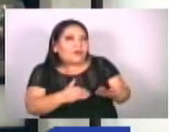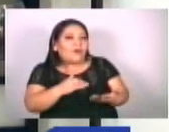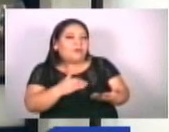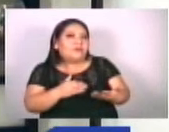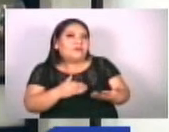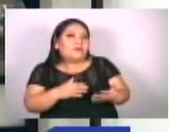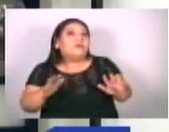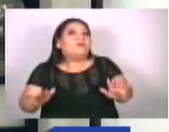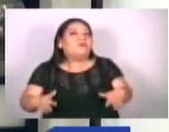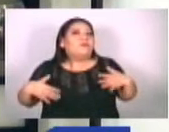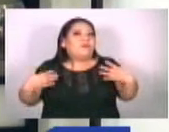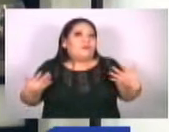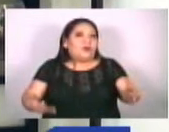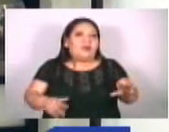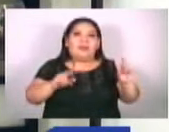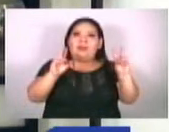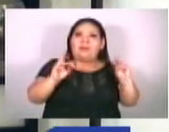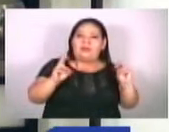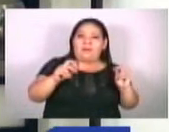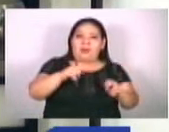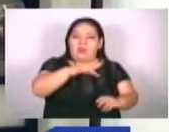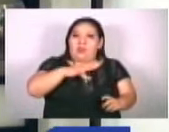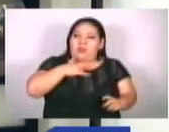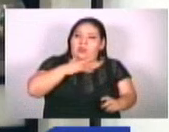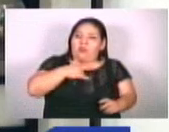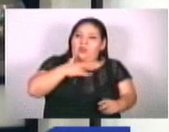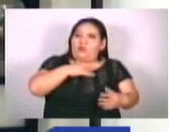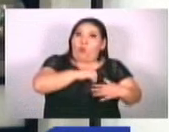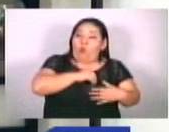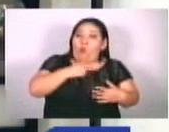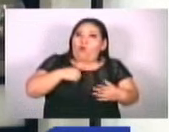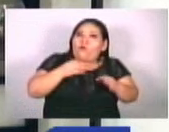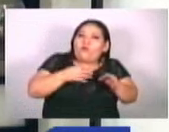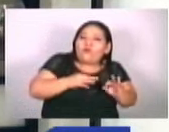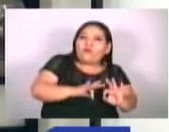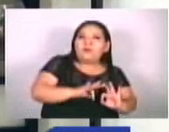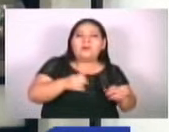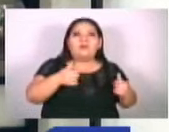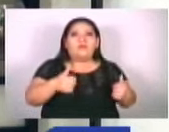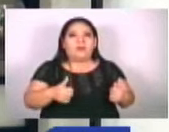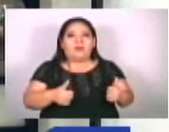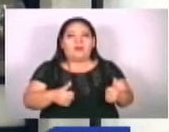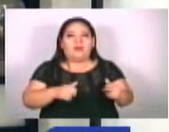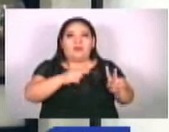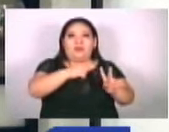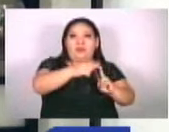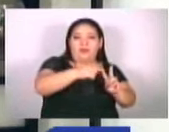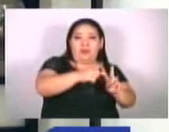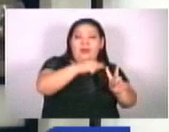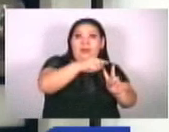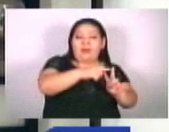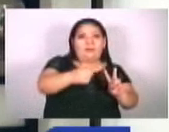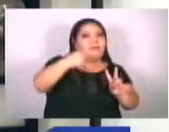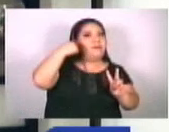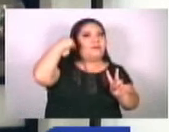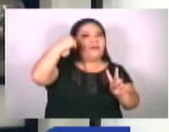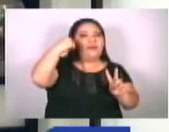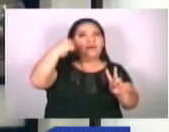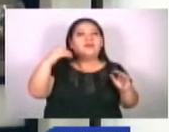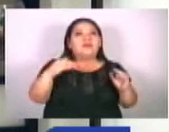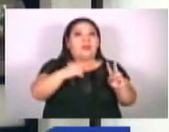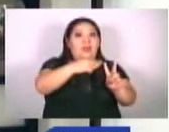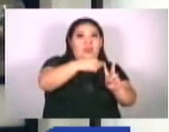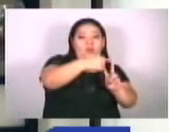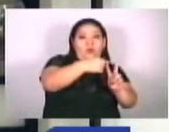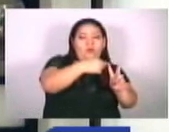persona por el tipo de emoción que está sintiendo en ese momento. De parte de la pareja es muy importante también que ellos